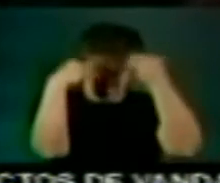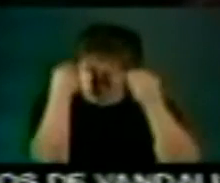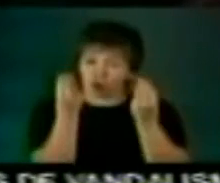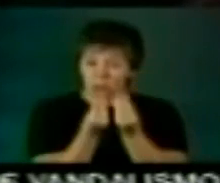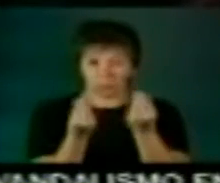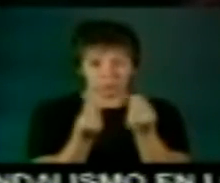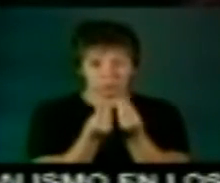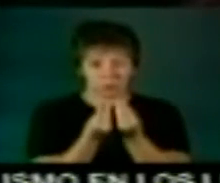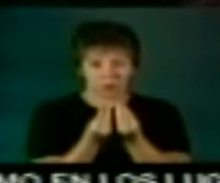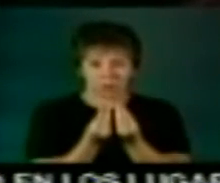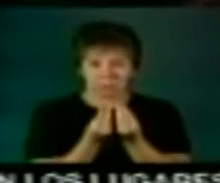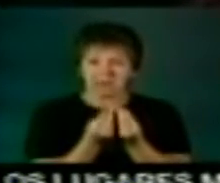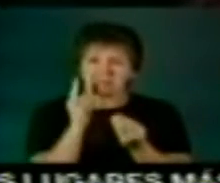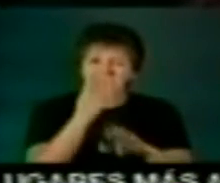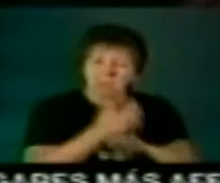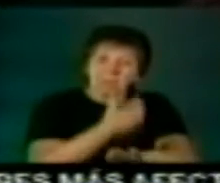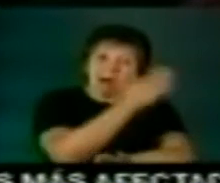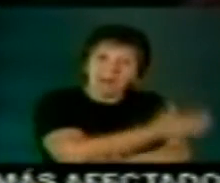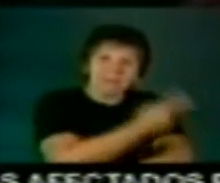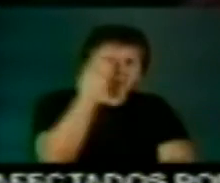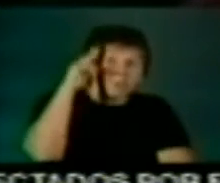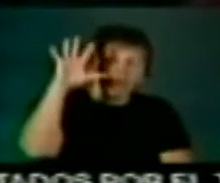Señores, el pasado no es excusa para que hoy